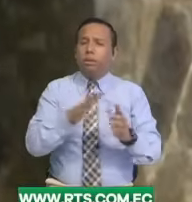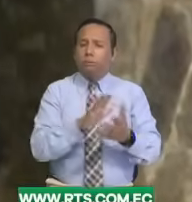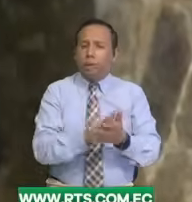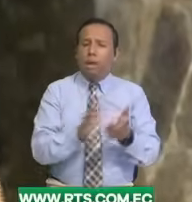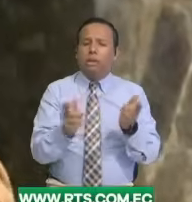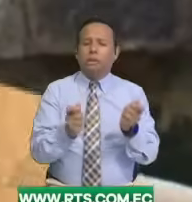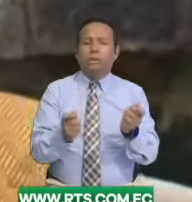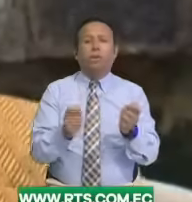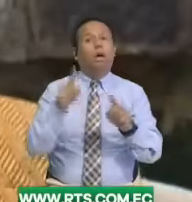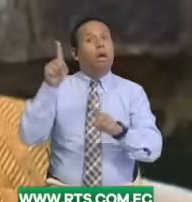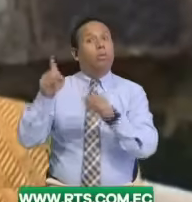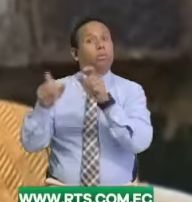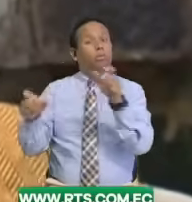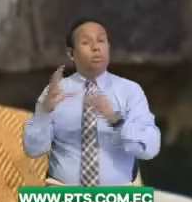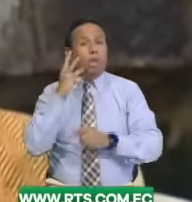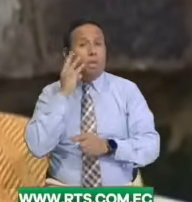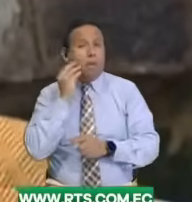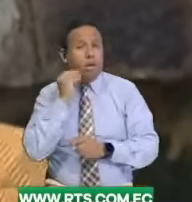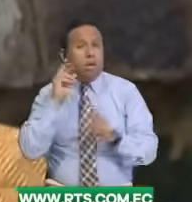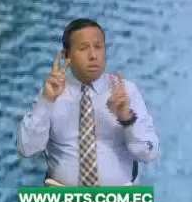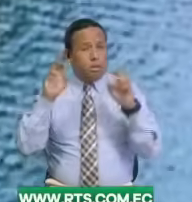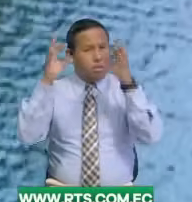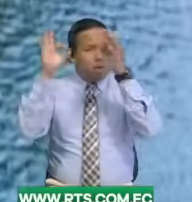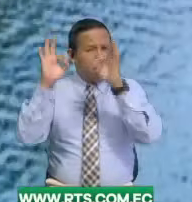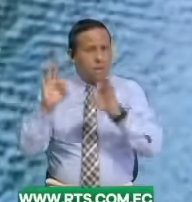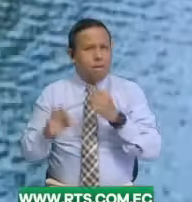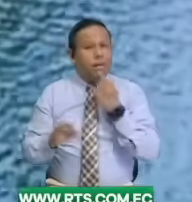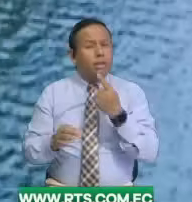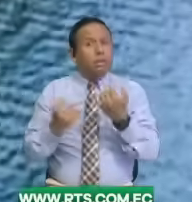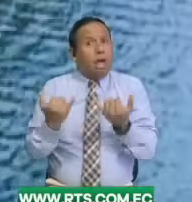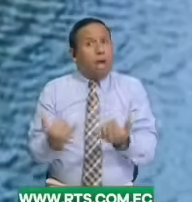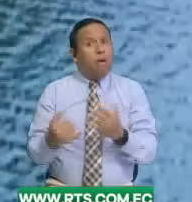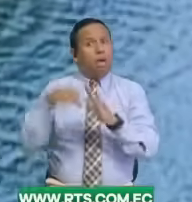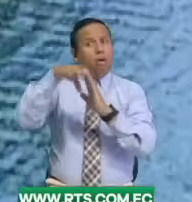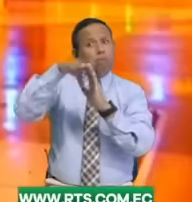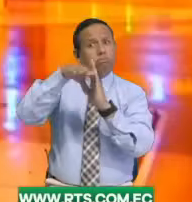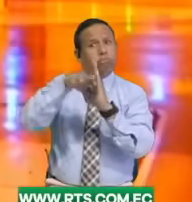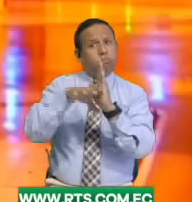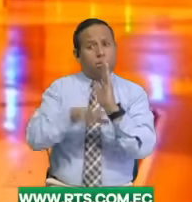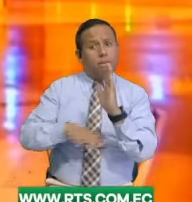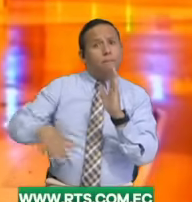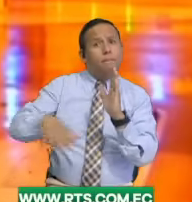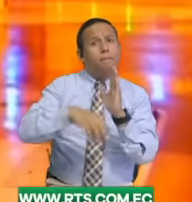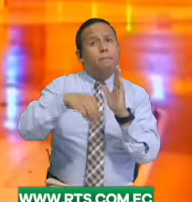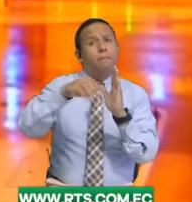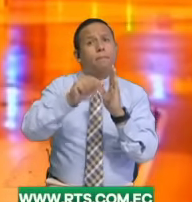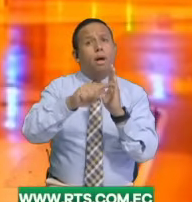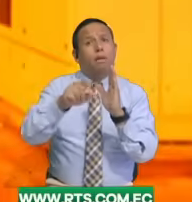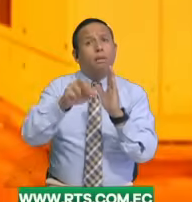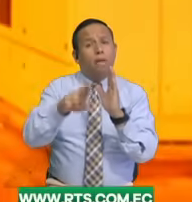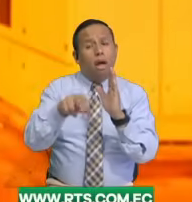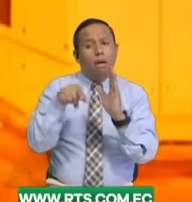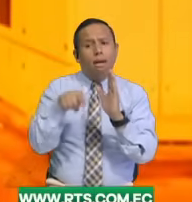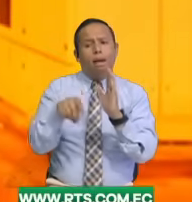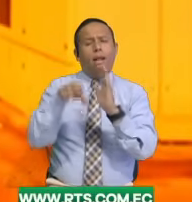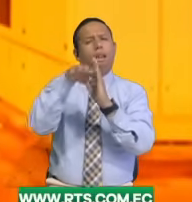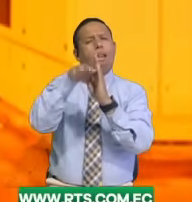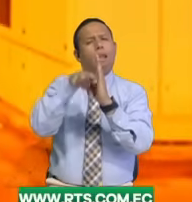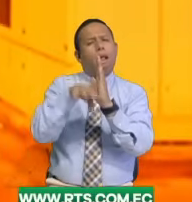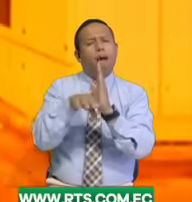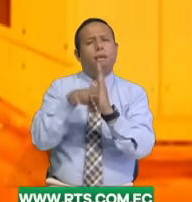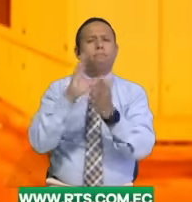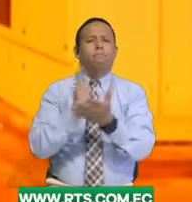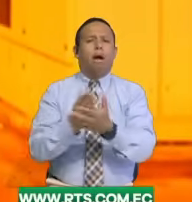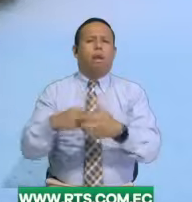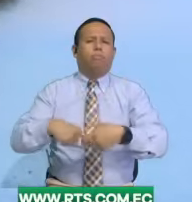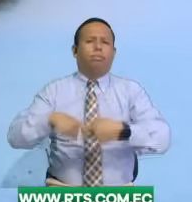Expertos energéticos aseguran que la sostenida baja del embalse de Masar hizo inevitable su salida de operaciones y con